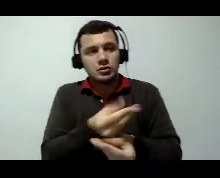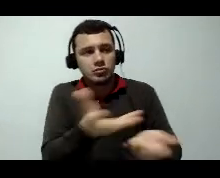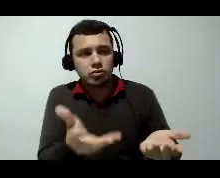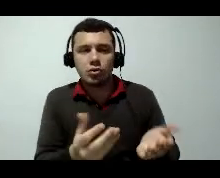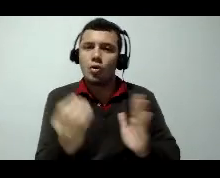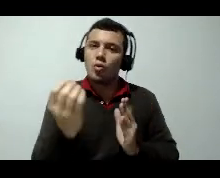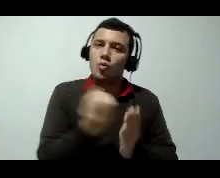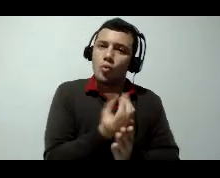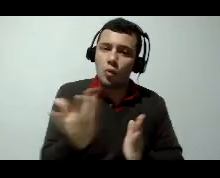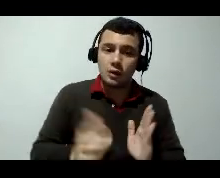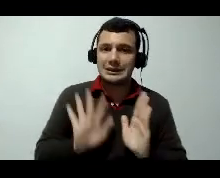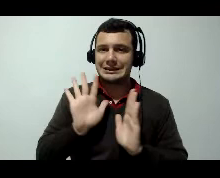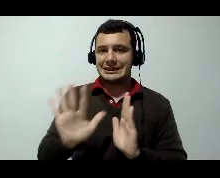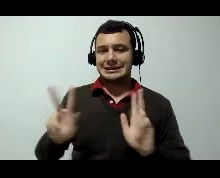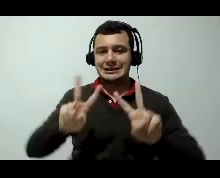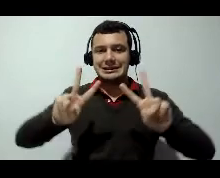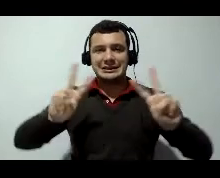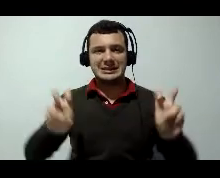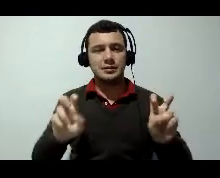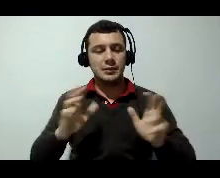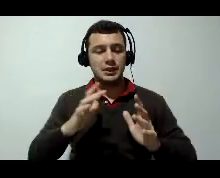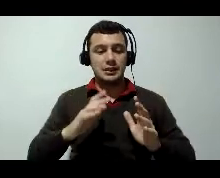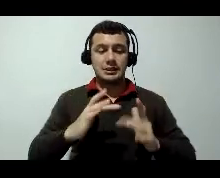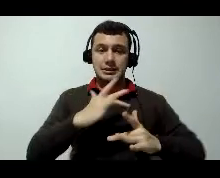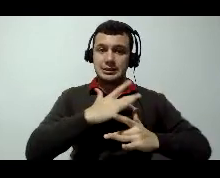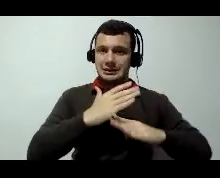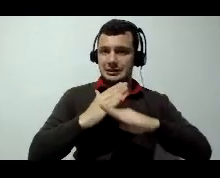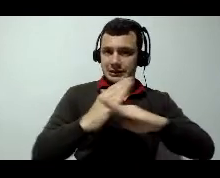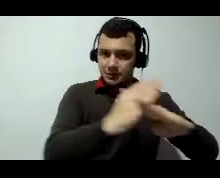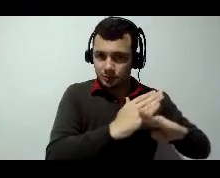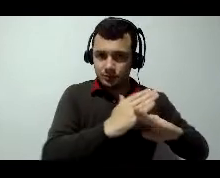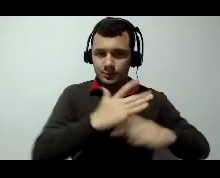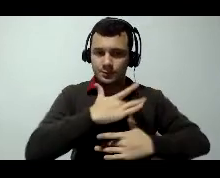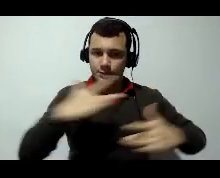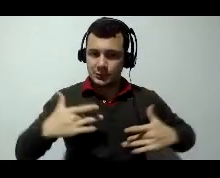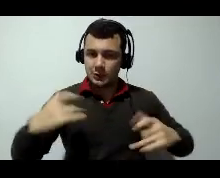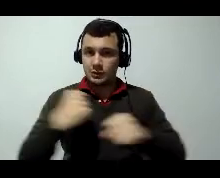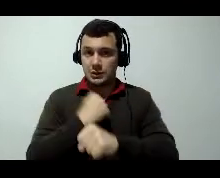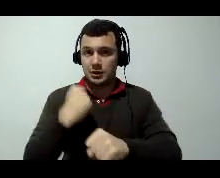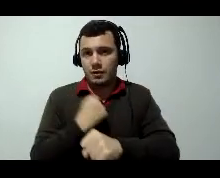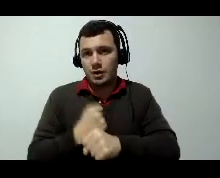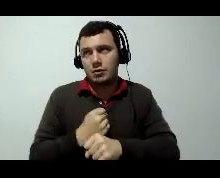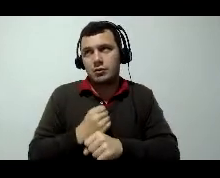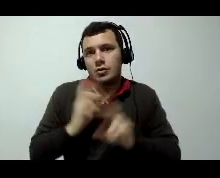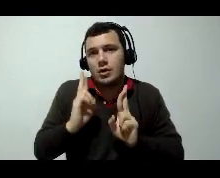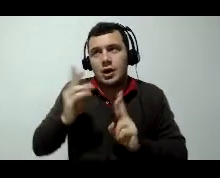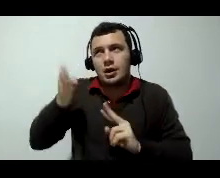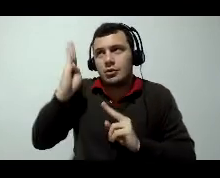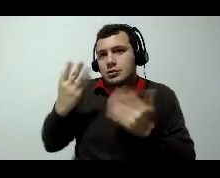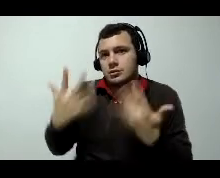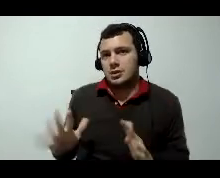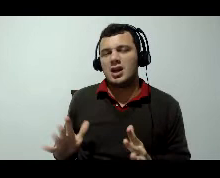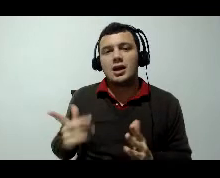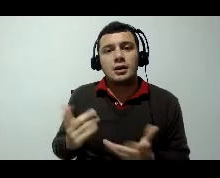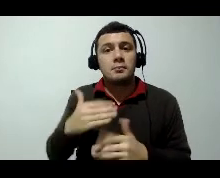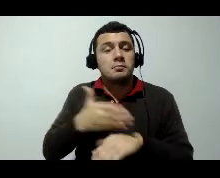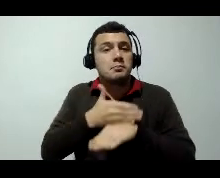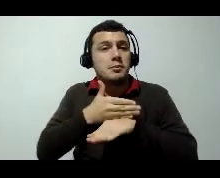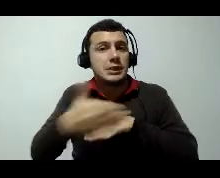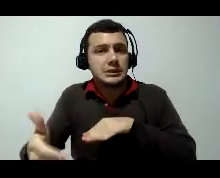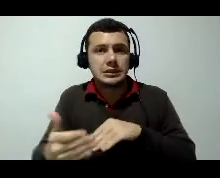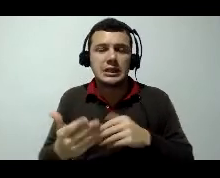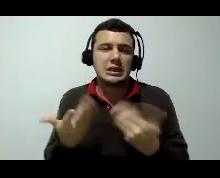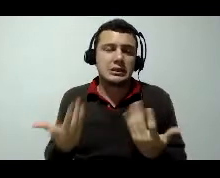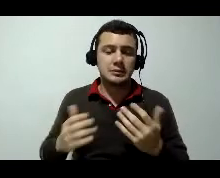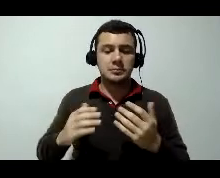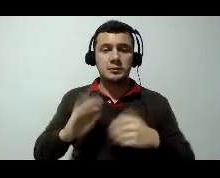salud en el trabajo, ¿cierto? Cuando no lo permita Dios, más adelante yo vaya a tener una visita del